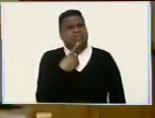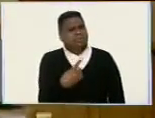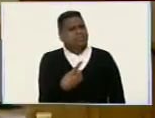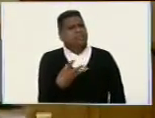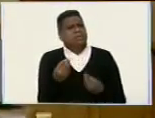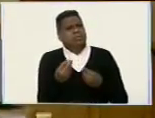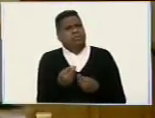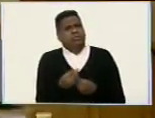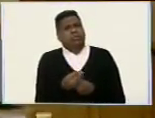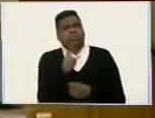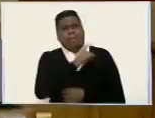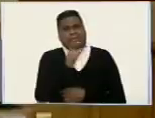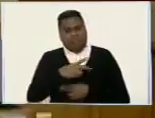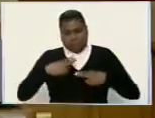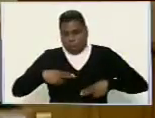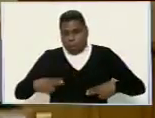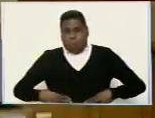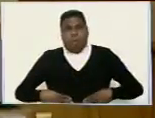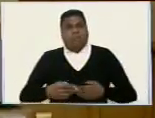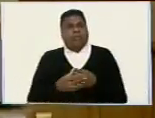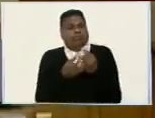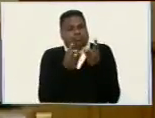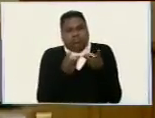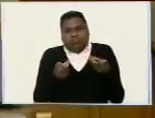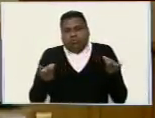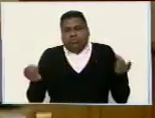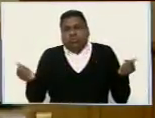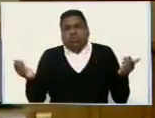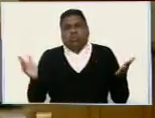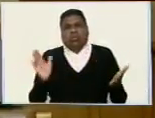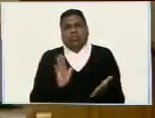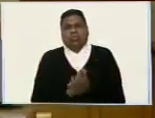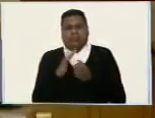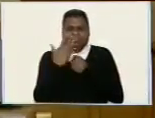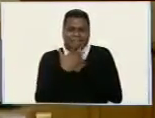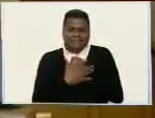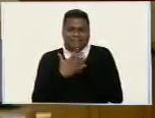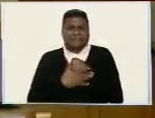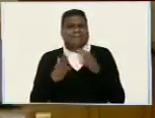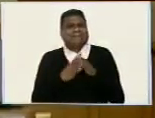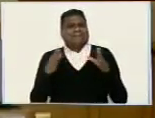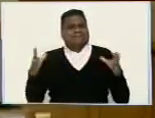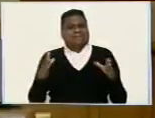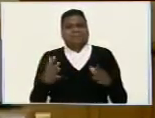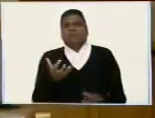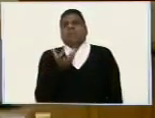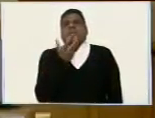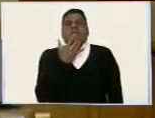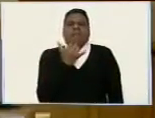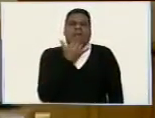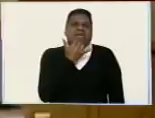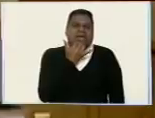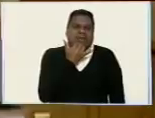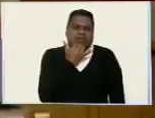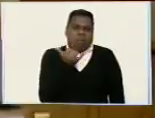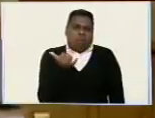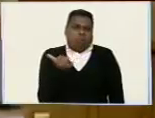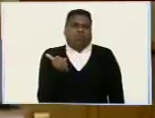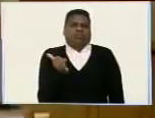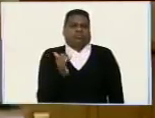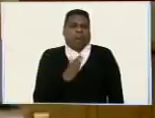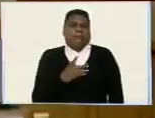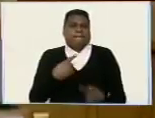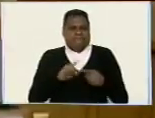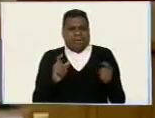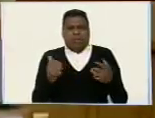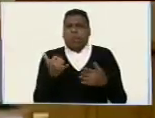de la nobleza que un ser humano tiene. Y un hombre noble, una mujer noble, es un gran ser humano. Podrá cometer todos los errores del mundo, pero su nobleza lo hace corregir,